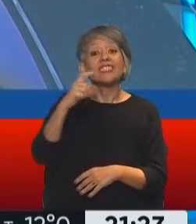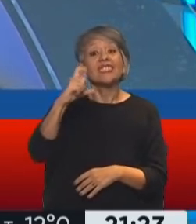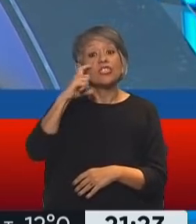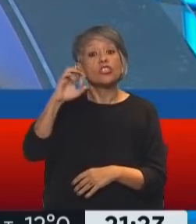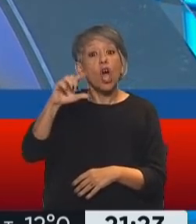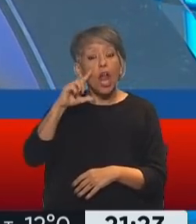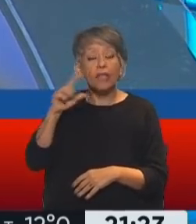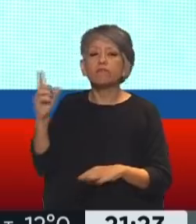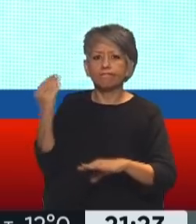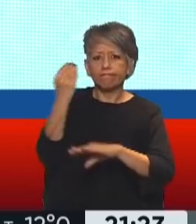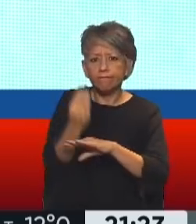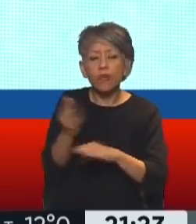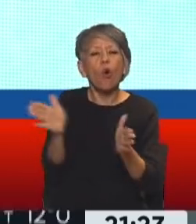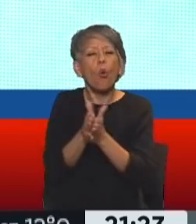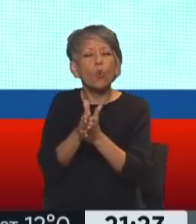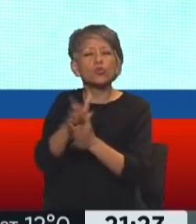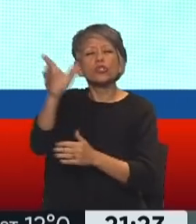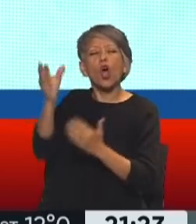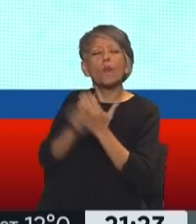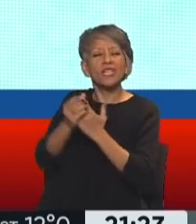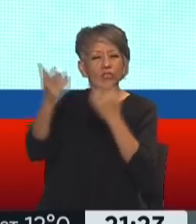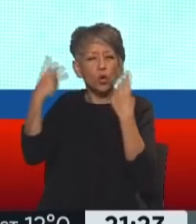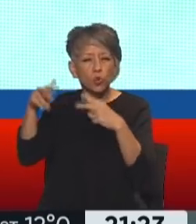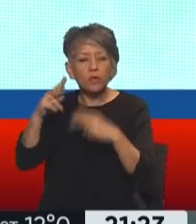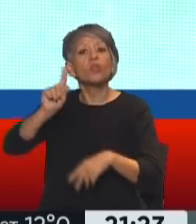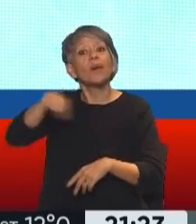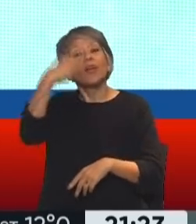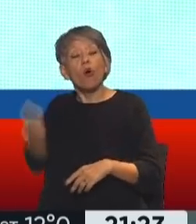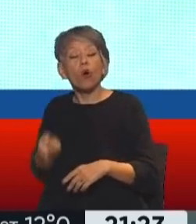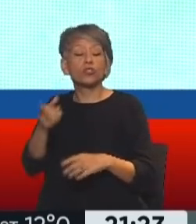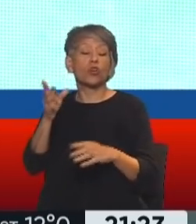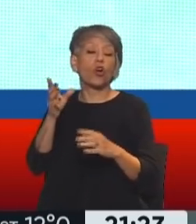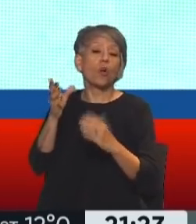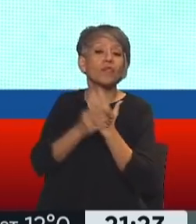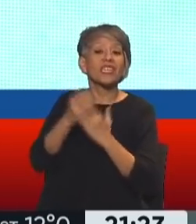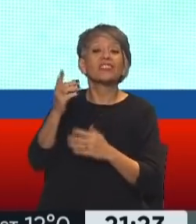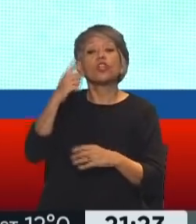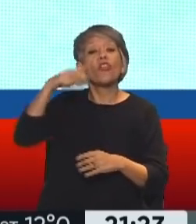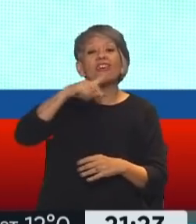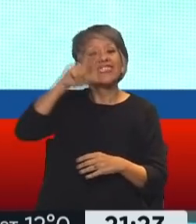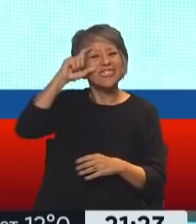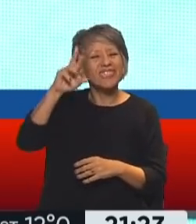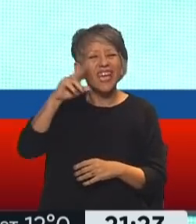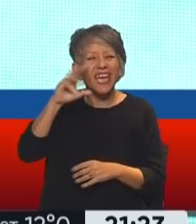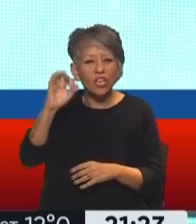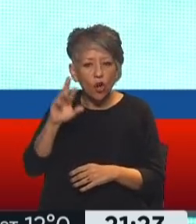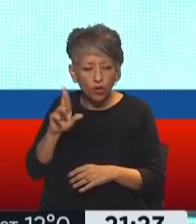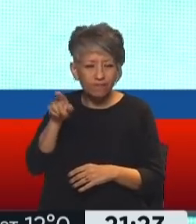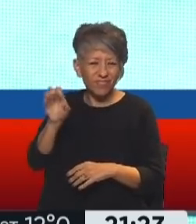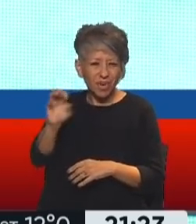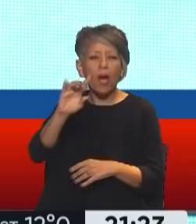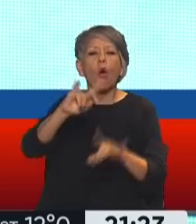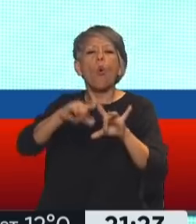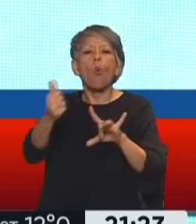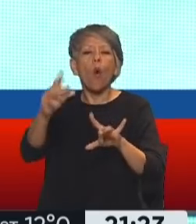Matías Lames, ministro de Turismo, y allí estaba también el ministro de Interior, Guado de Pedro. Guado de Pedro puntualmente se